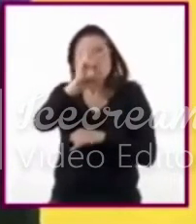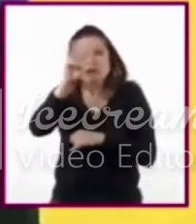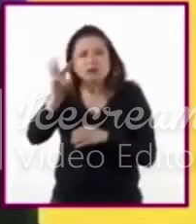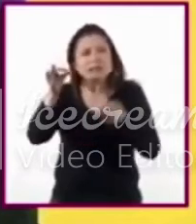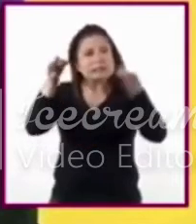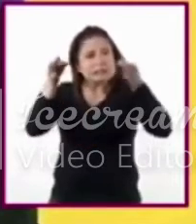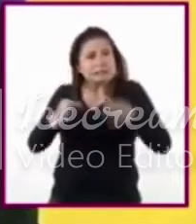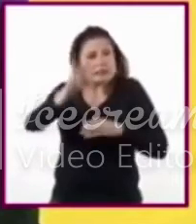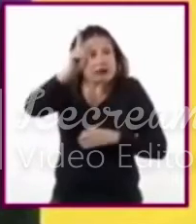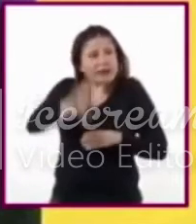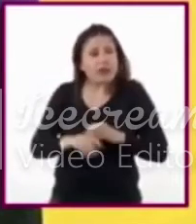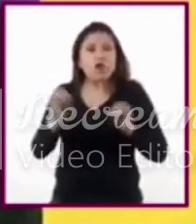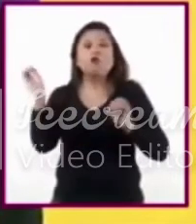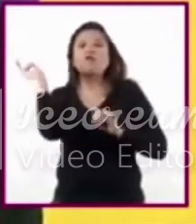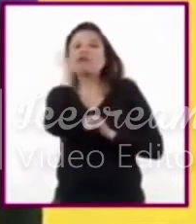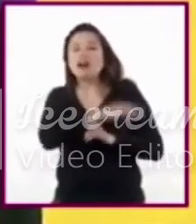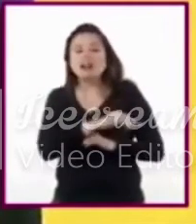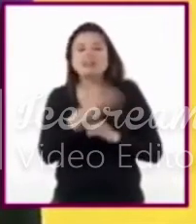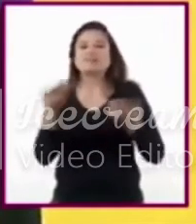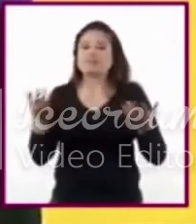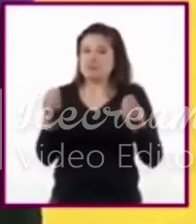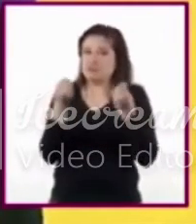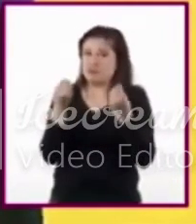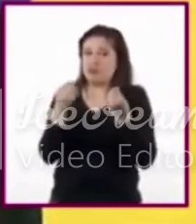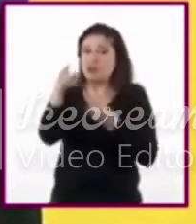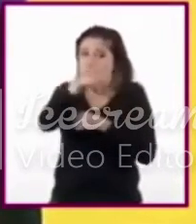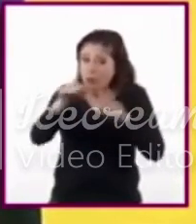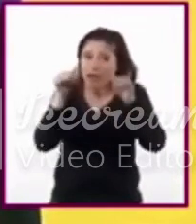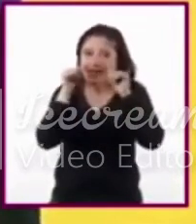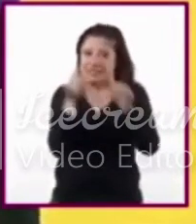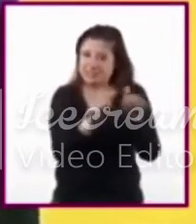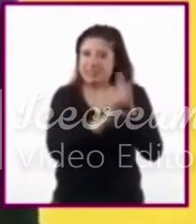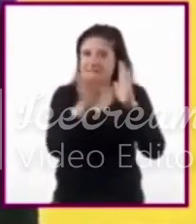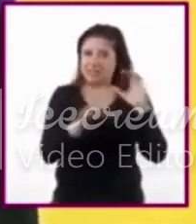una consulta. Presten mucha atención.